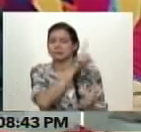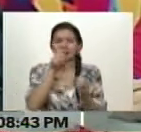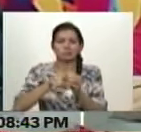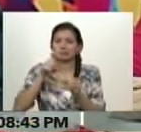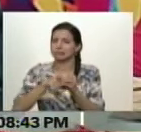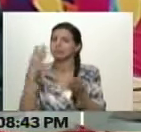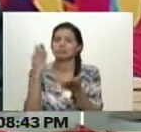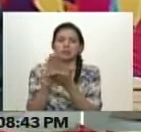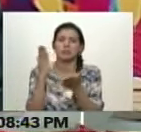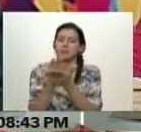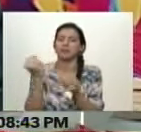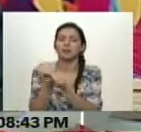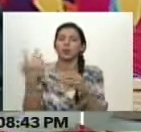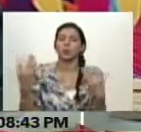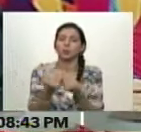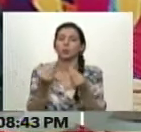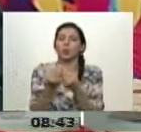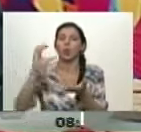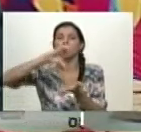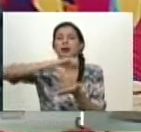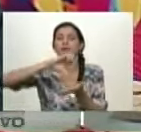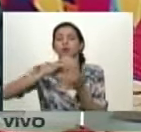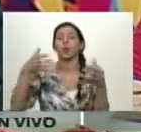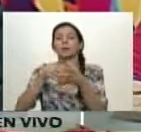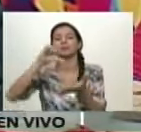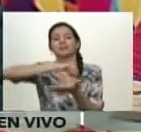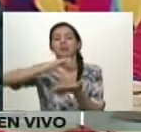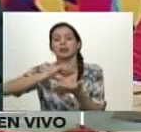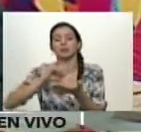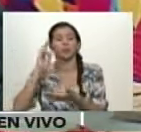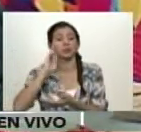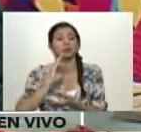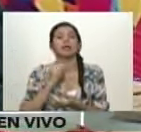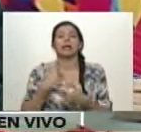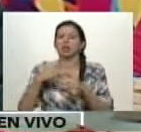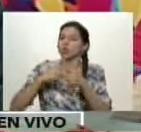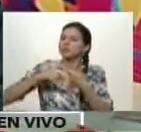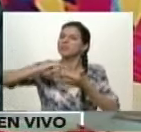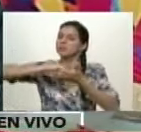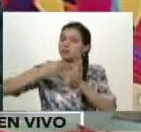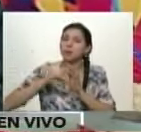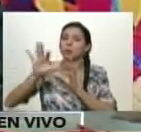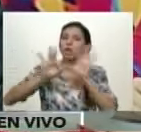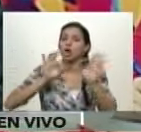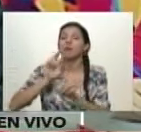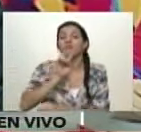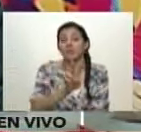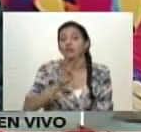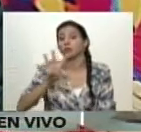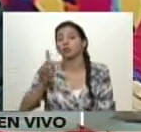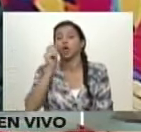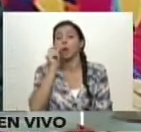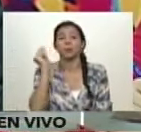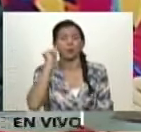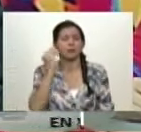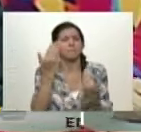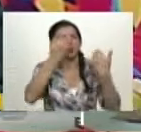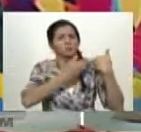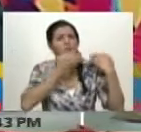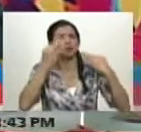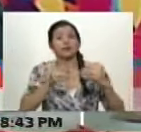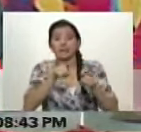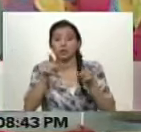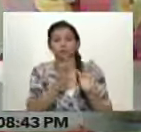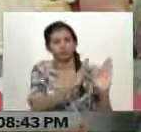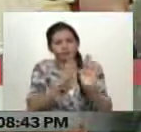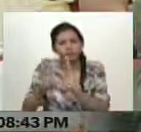Central Bolivariano. Quiere decir que voy a designar a 24 responsables, hombres y mujeres, que vayan a procesos de